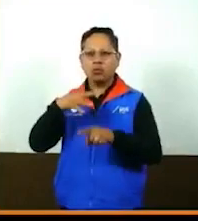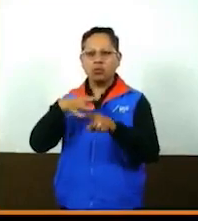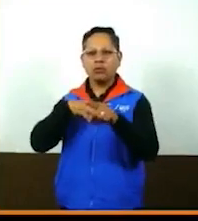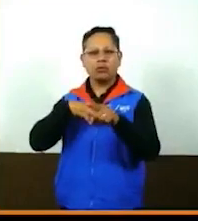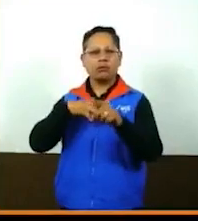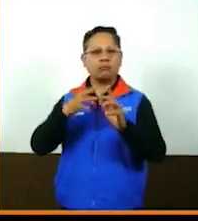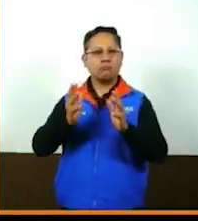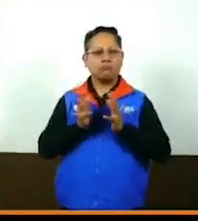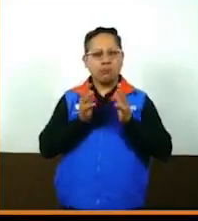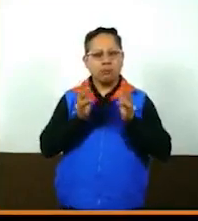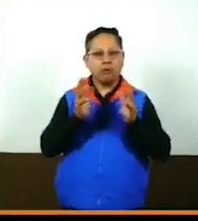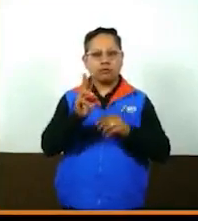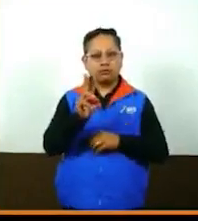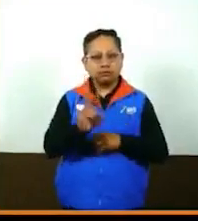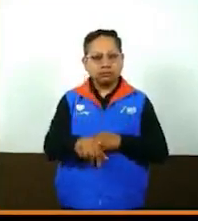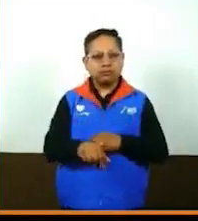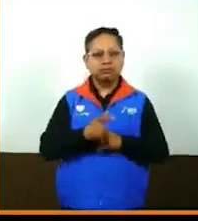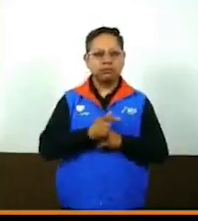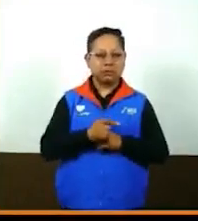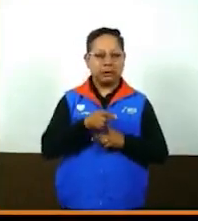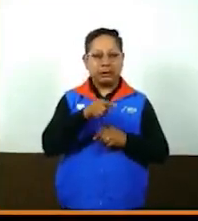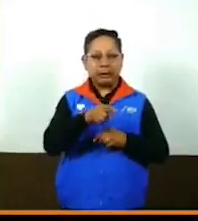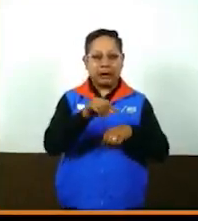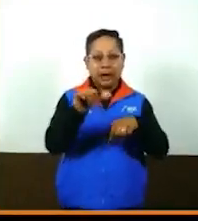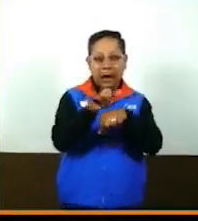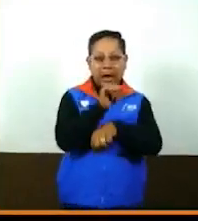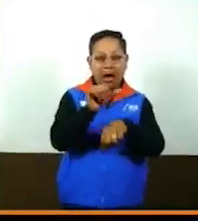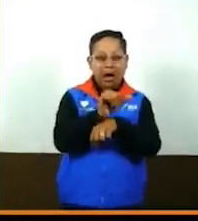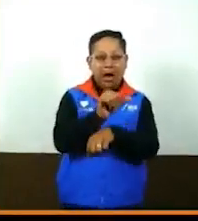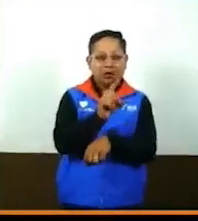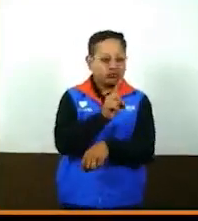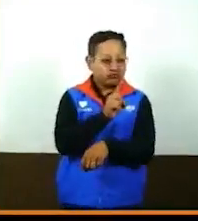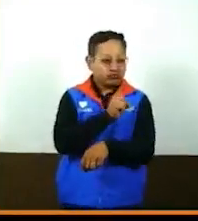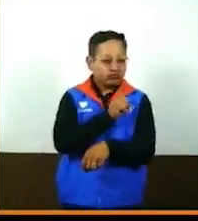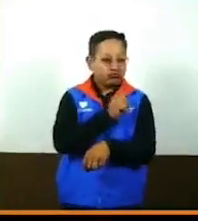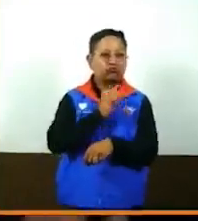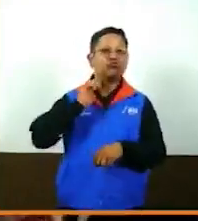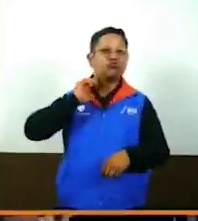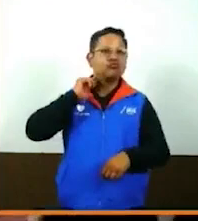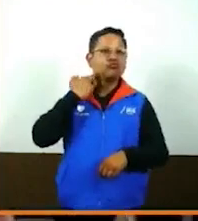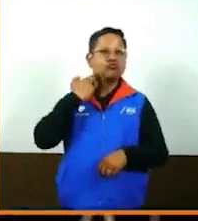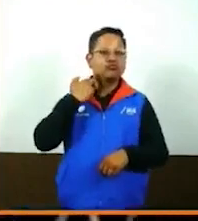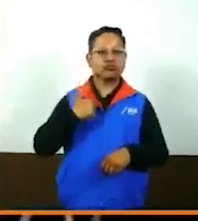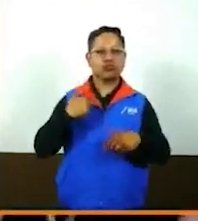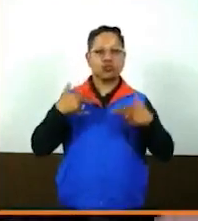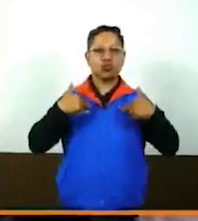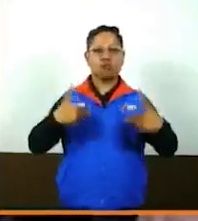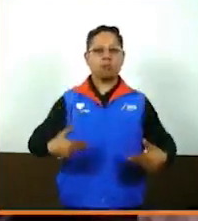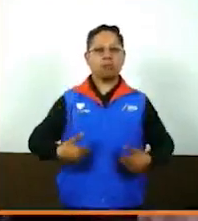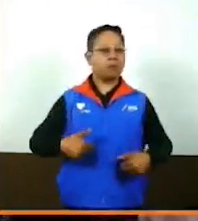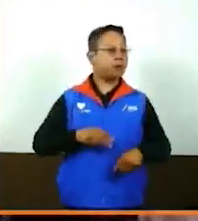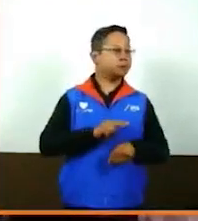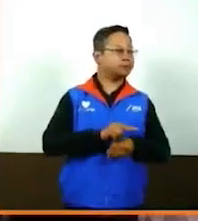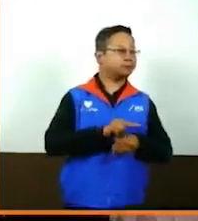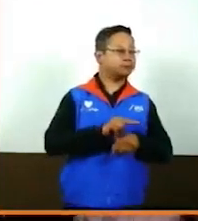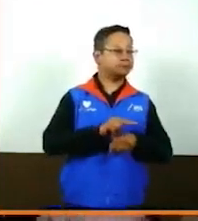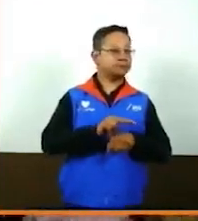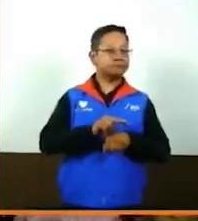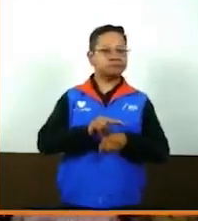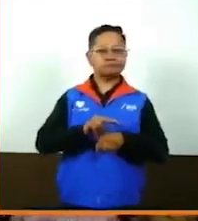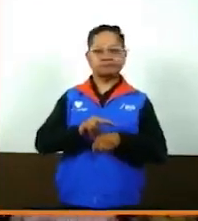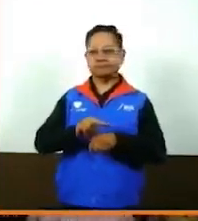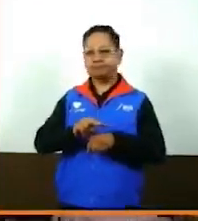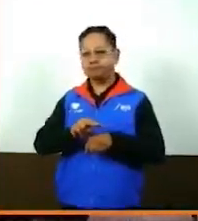están haciendo. Casi un coche se construye prácticamente ya con puros robots, ¿no? Y el humano nada más viene a checar detalles finos.